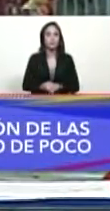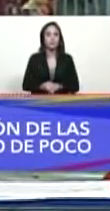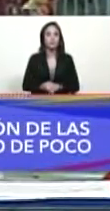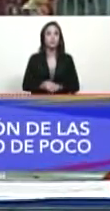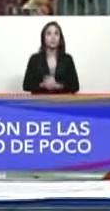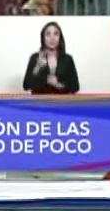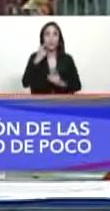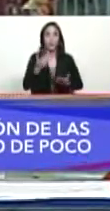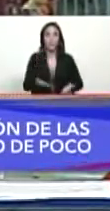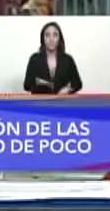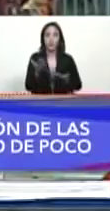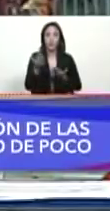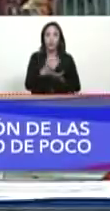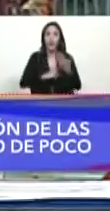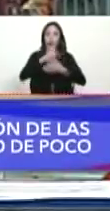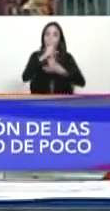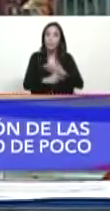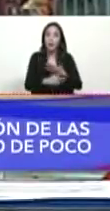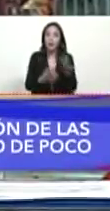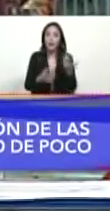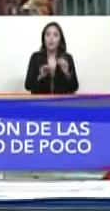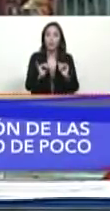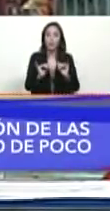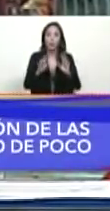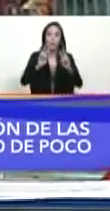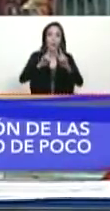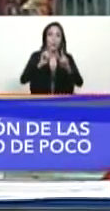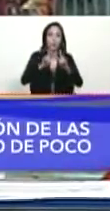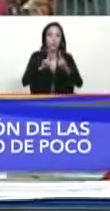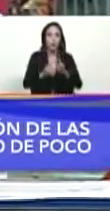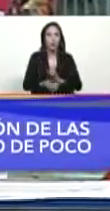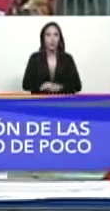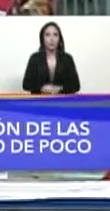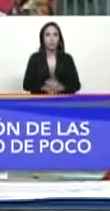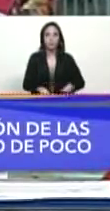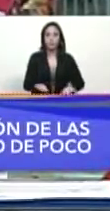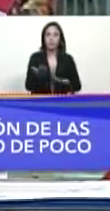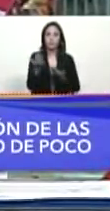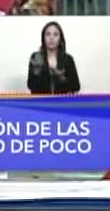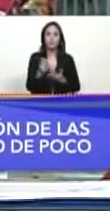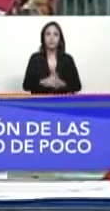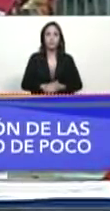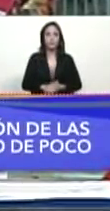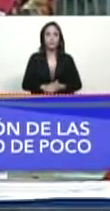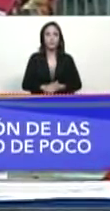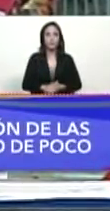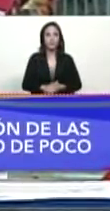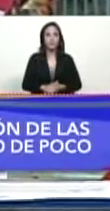todo el plan de la gran misión Vivienda Venezuela. Y aquí está el plan